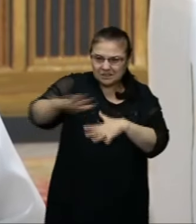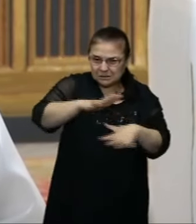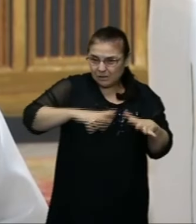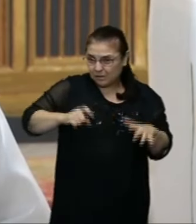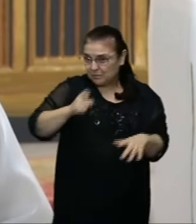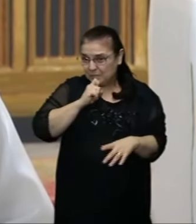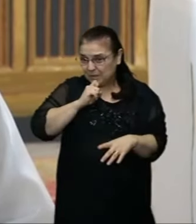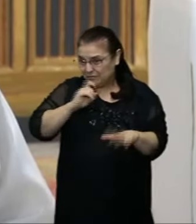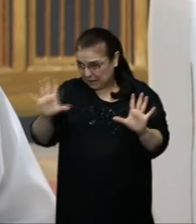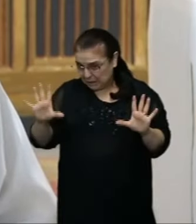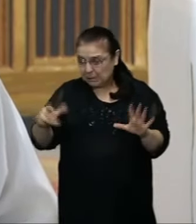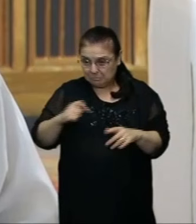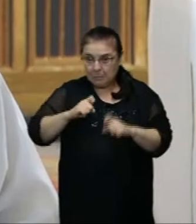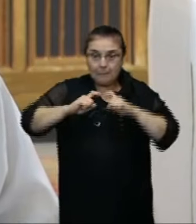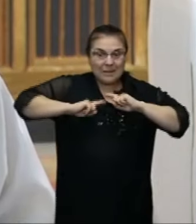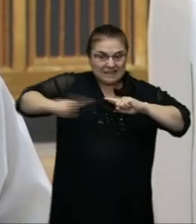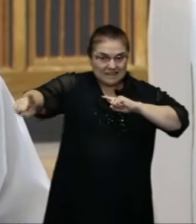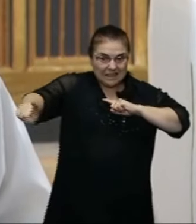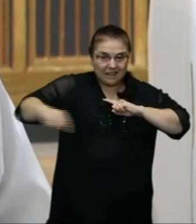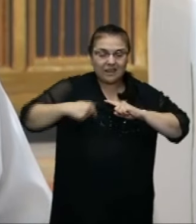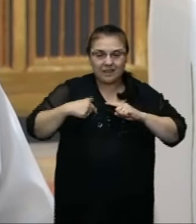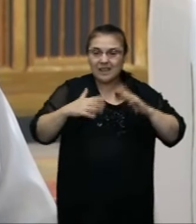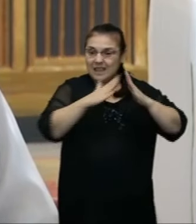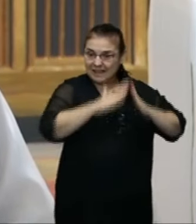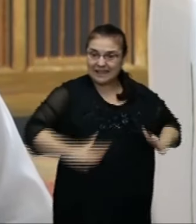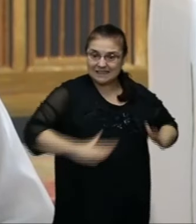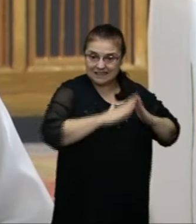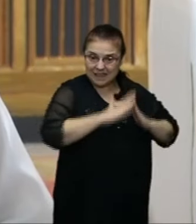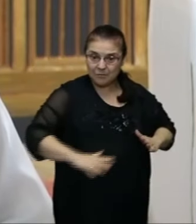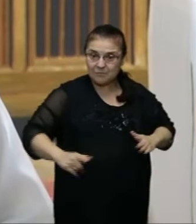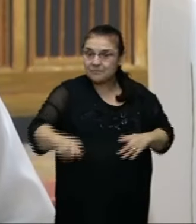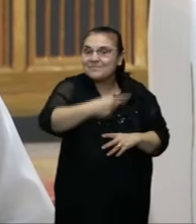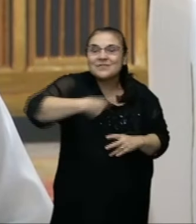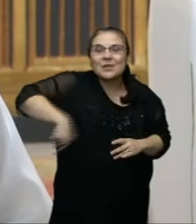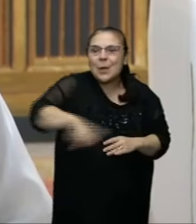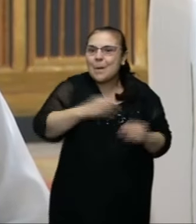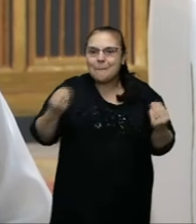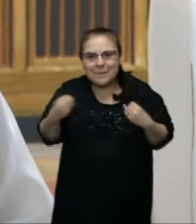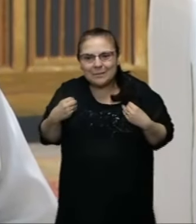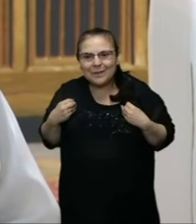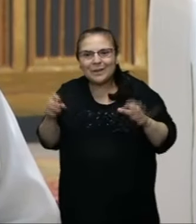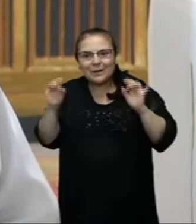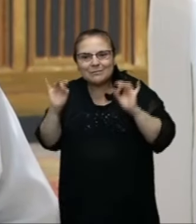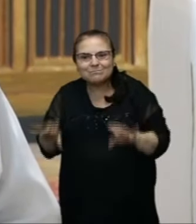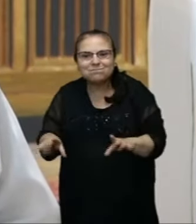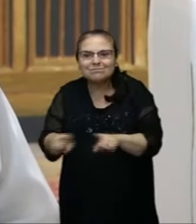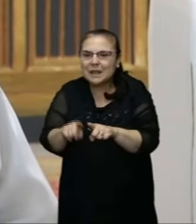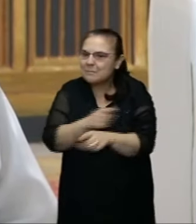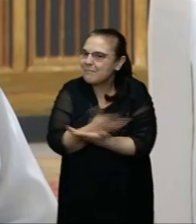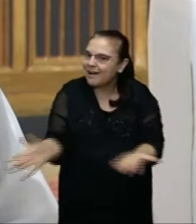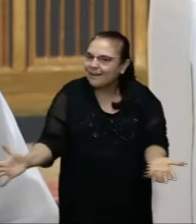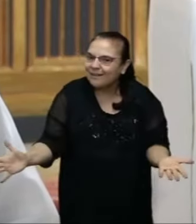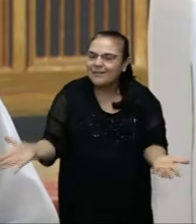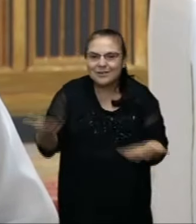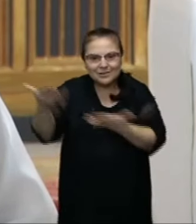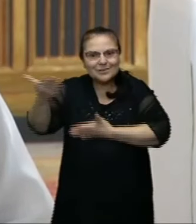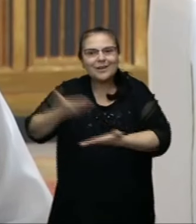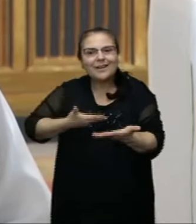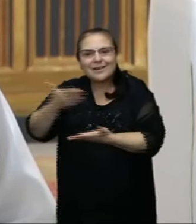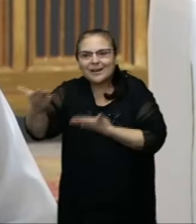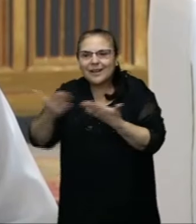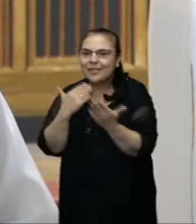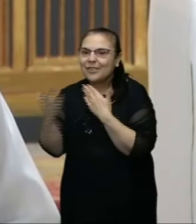mensaje de la Iglesia, un poco hostil a vivir nosotros como hermanos, a crear una relación familiar entre